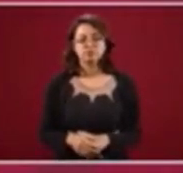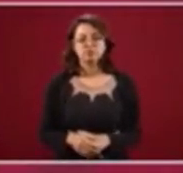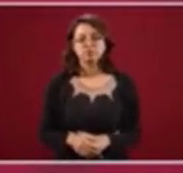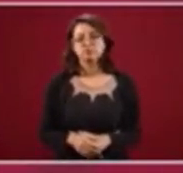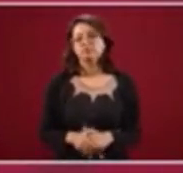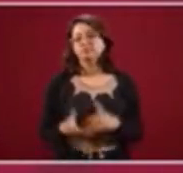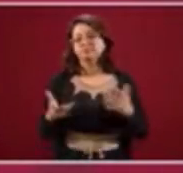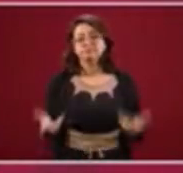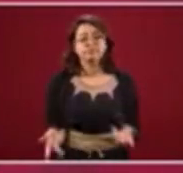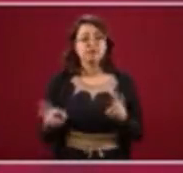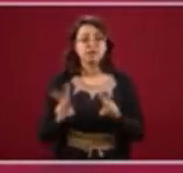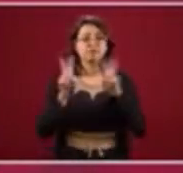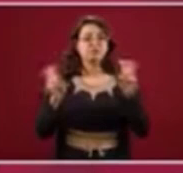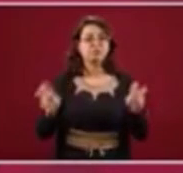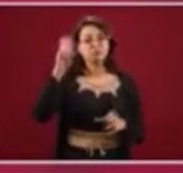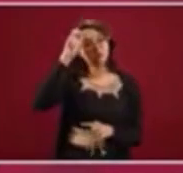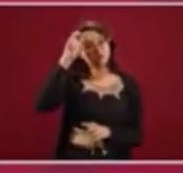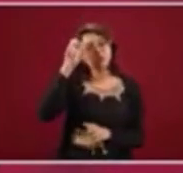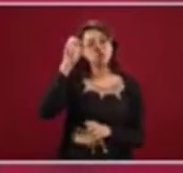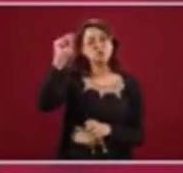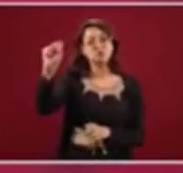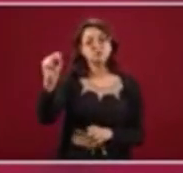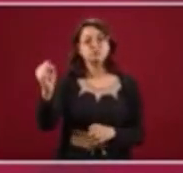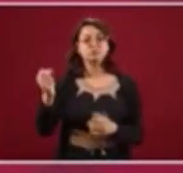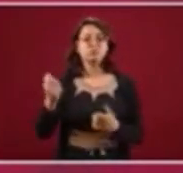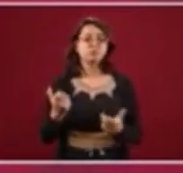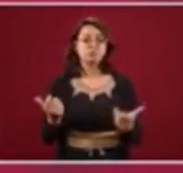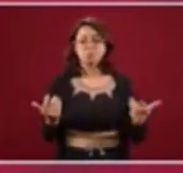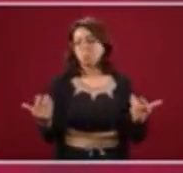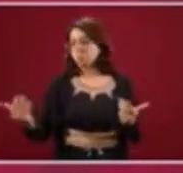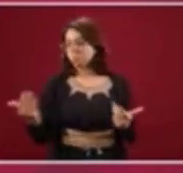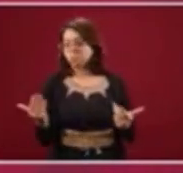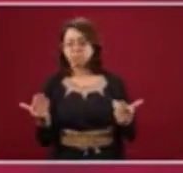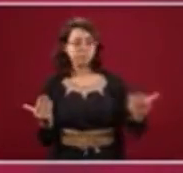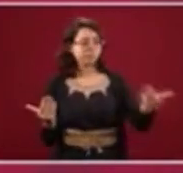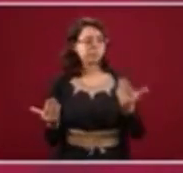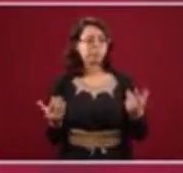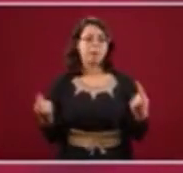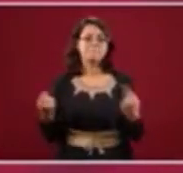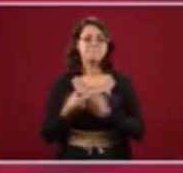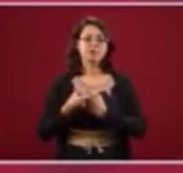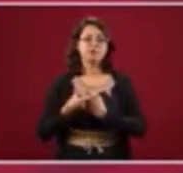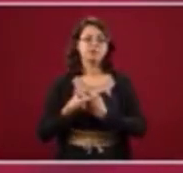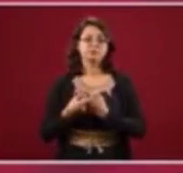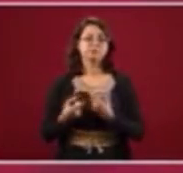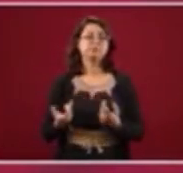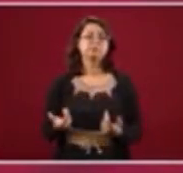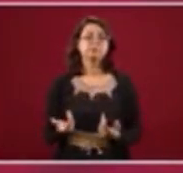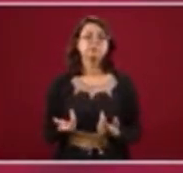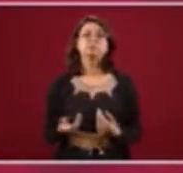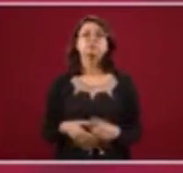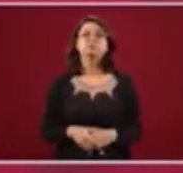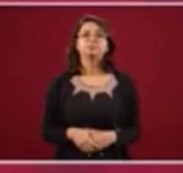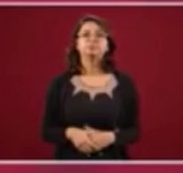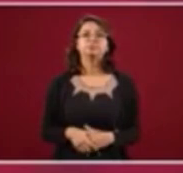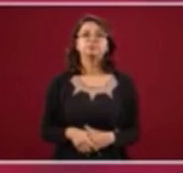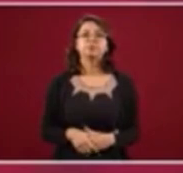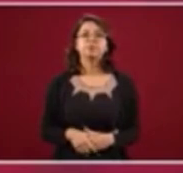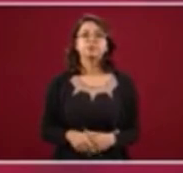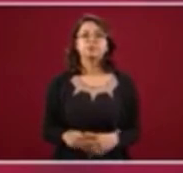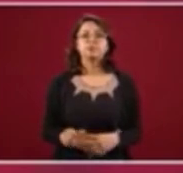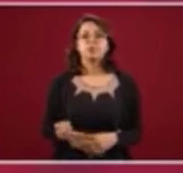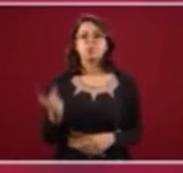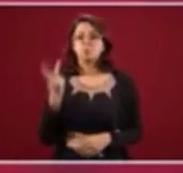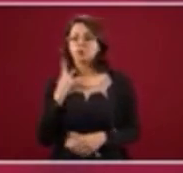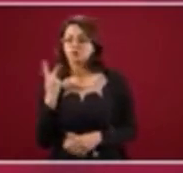de concepción, ¿no? Son dos modelos distintos, dos políticas